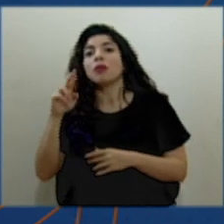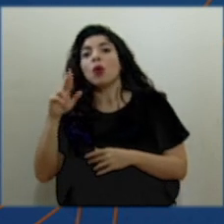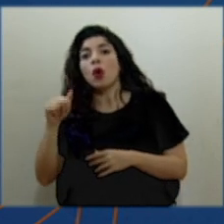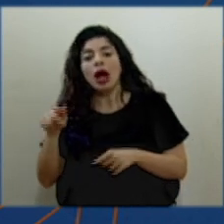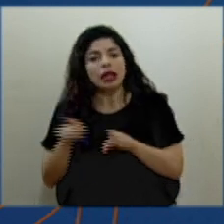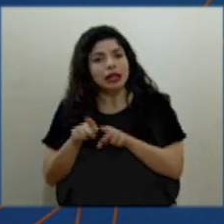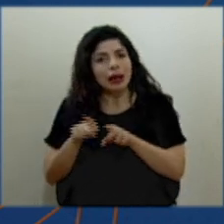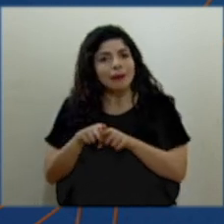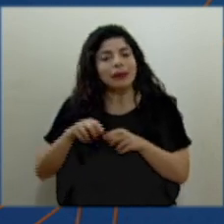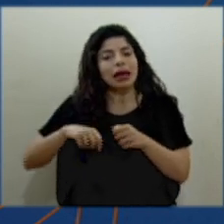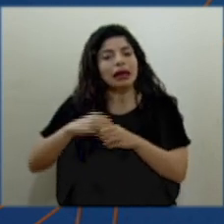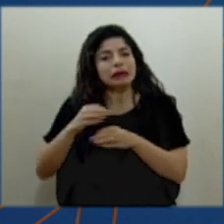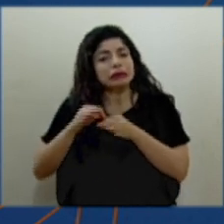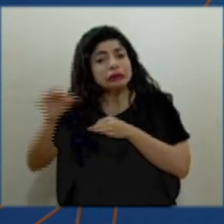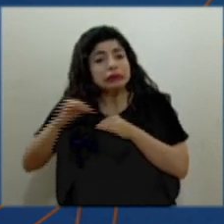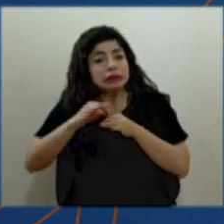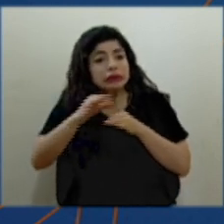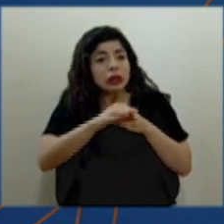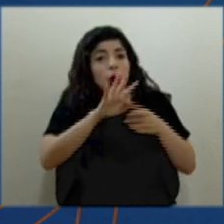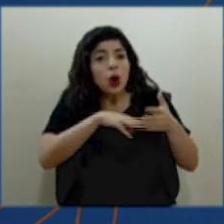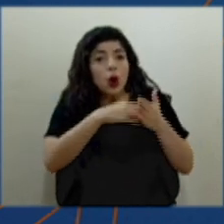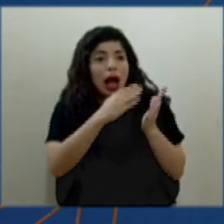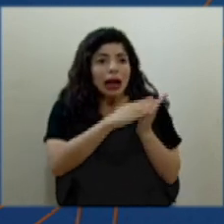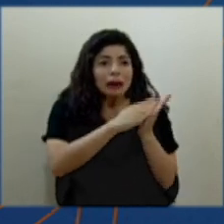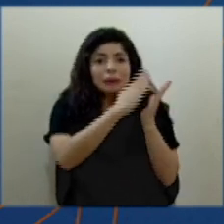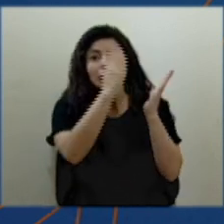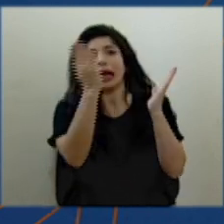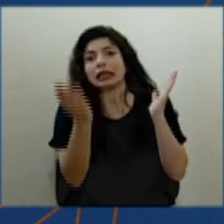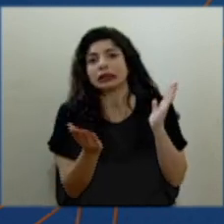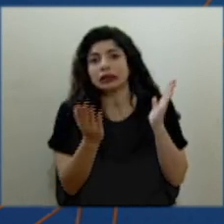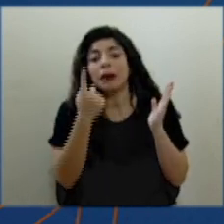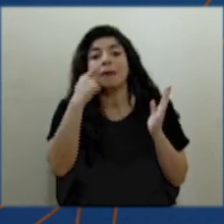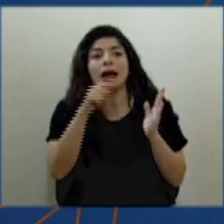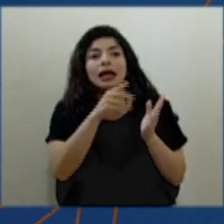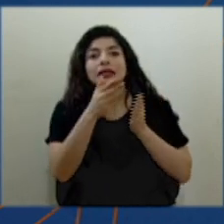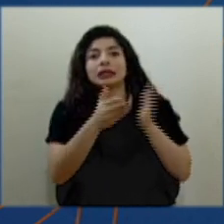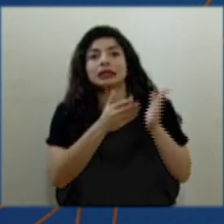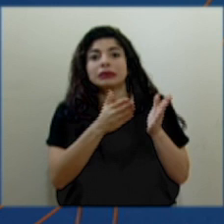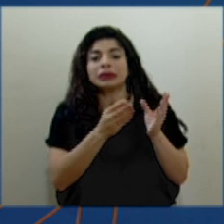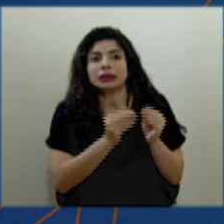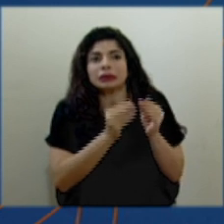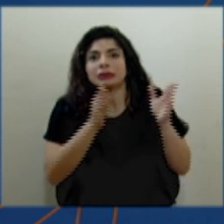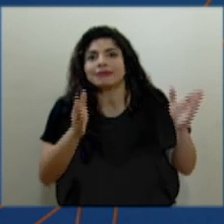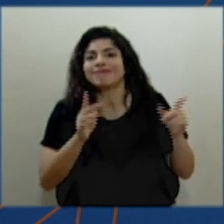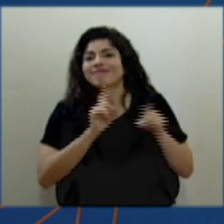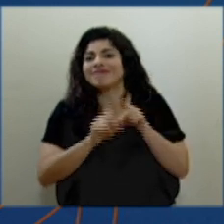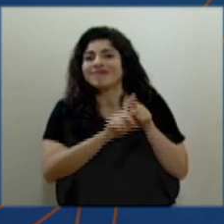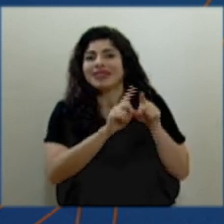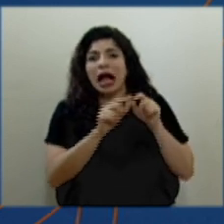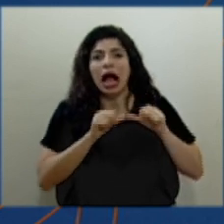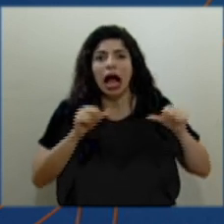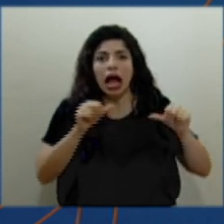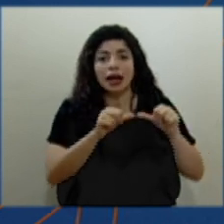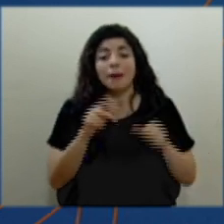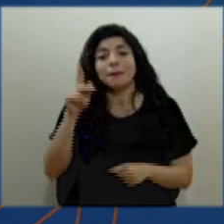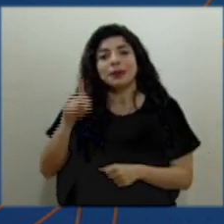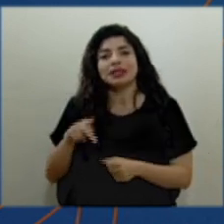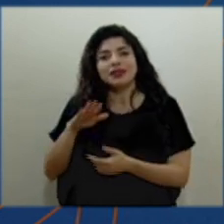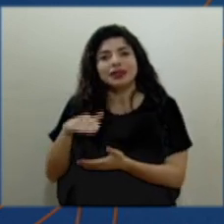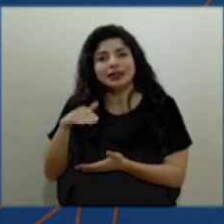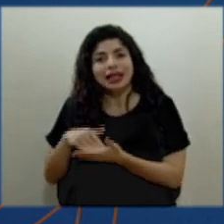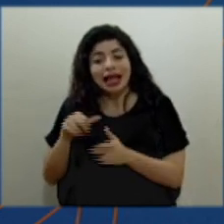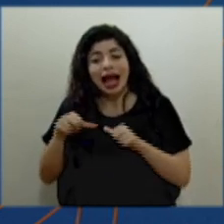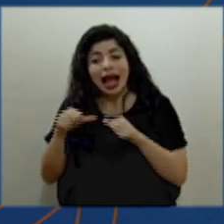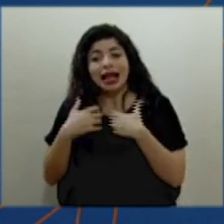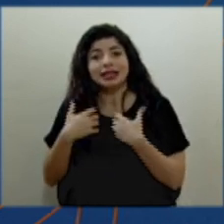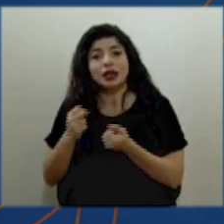Palmichal. En realidad, estamos ampliando servicios en todas las áreas. Pacífico Central, en el área de